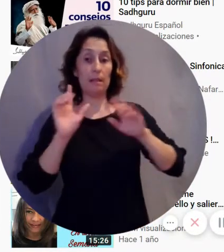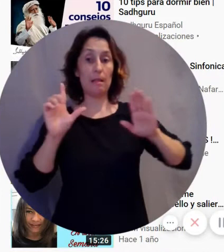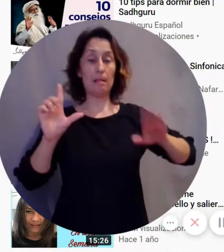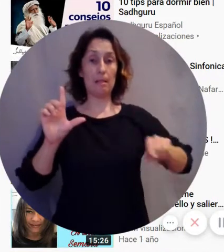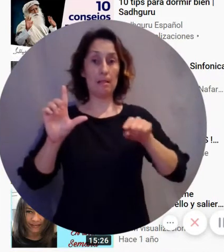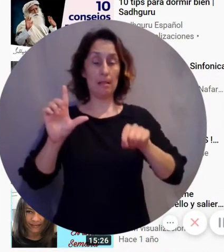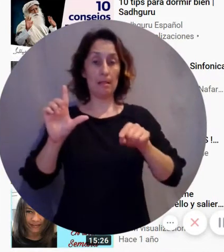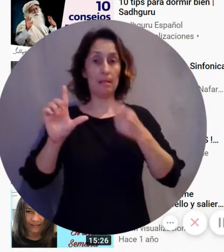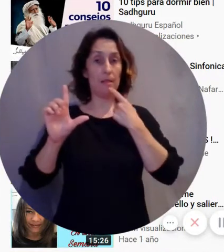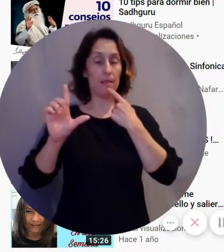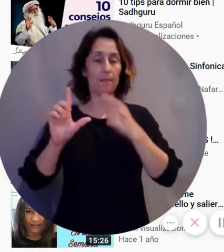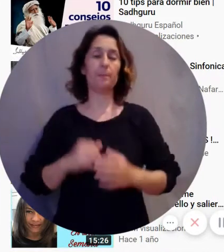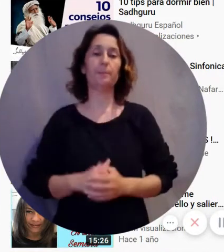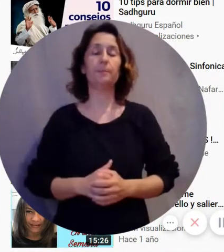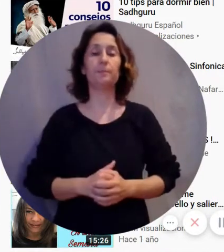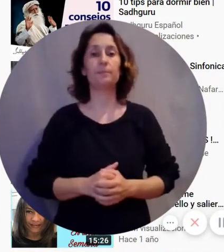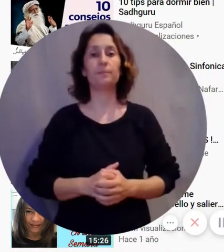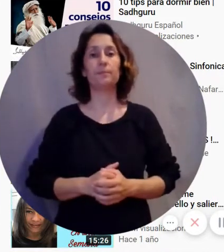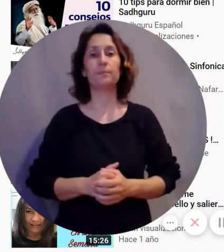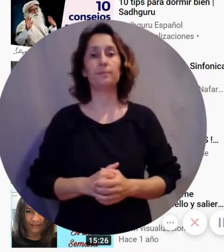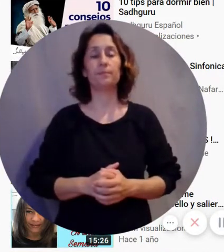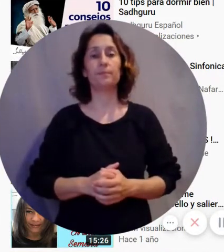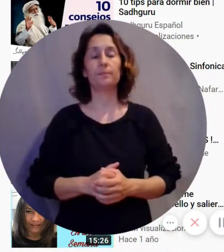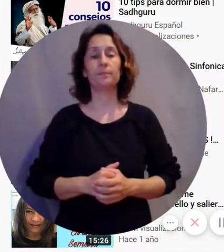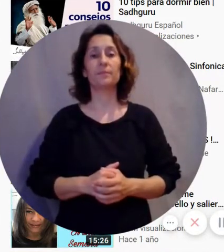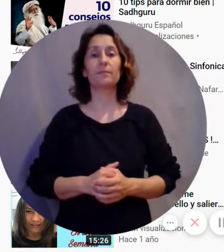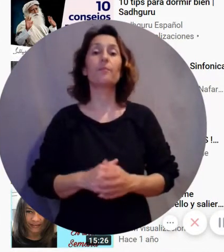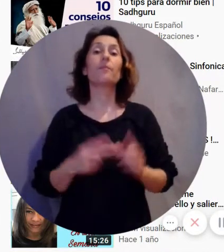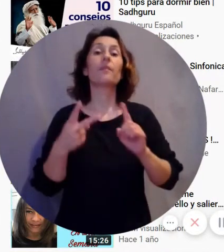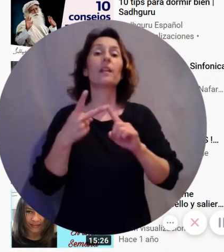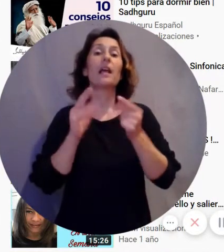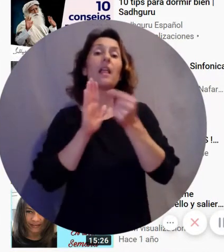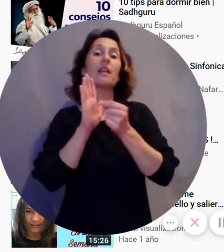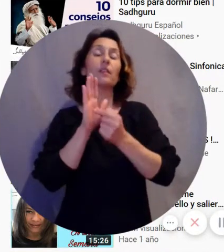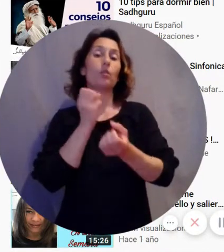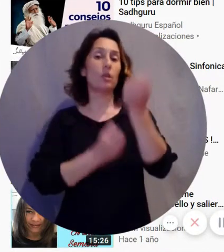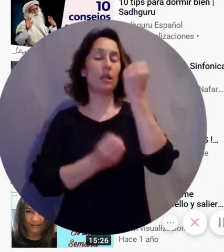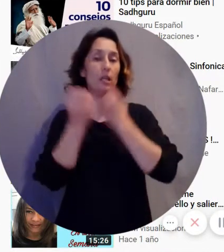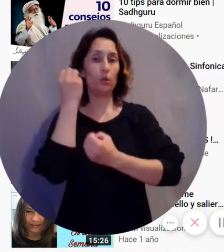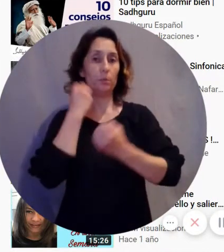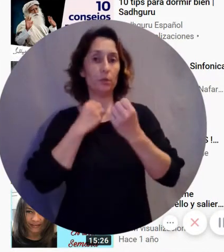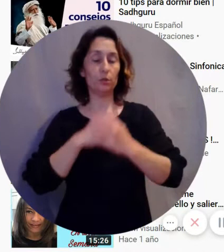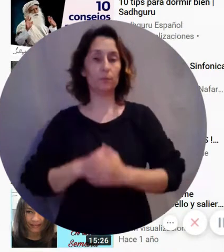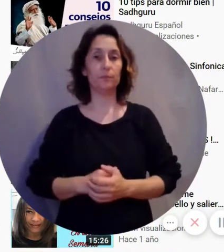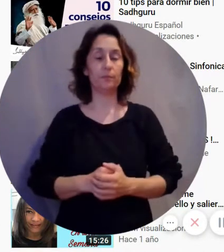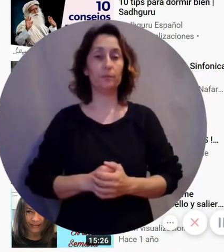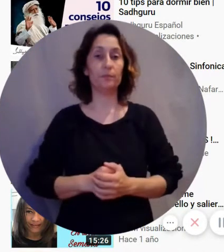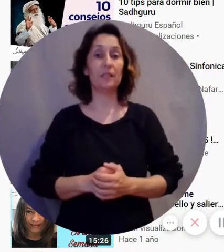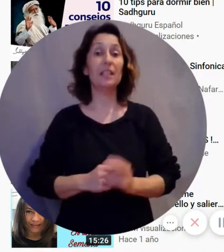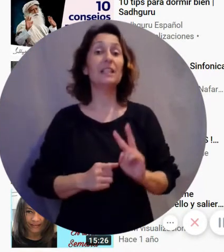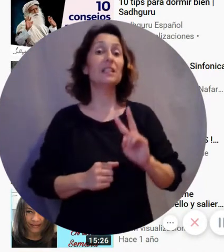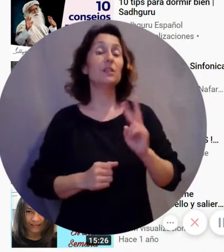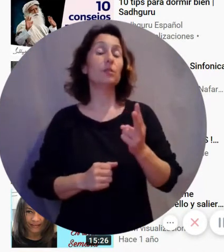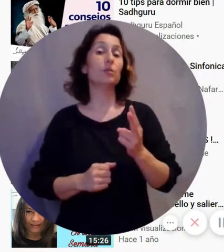botones. Datos económicos. En el segundo paso para hacer nuestra declaración rellenaremos los datos